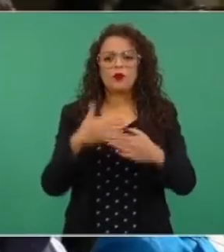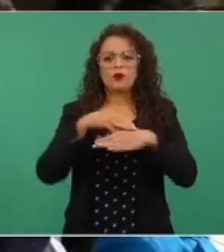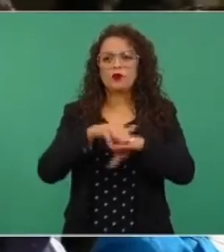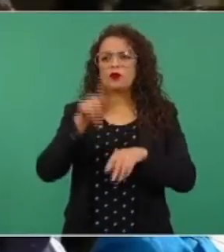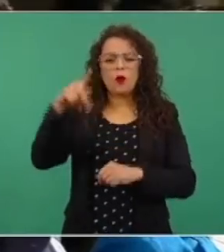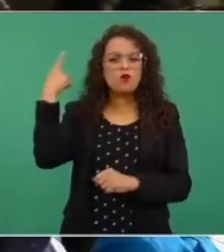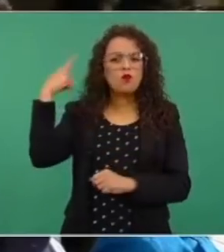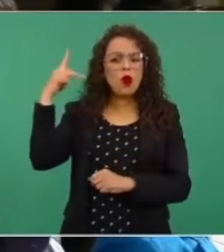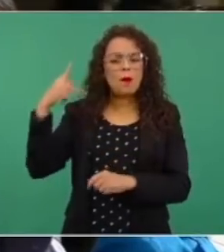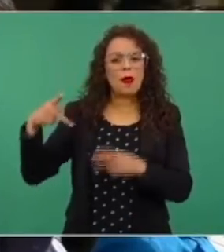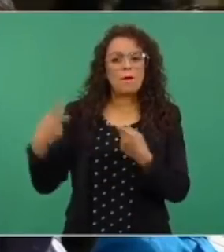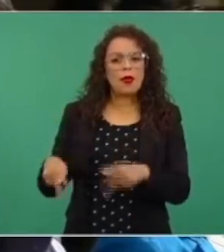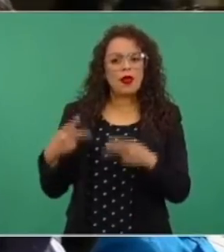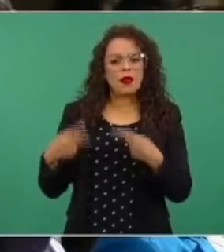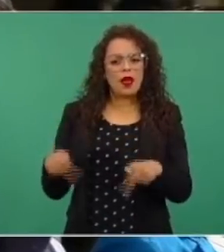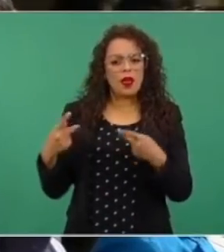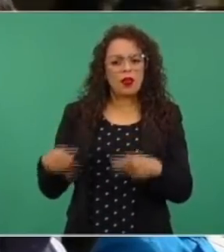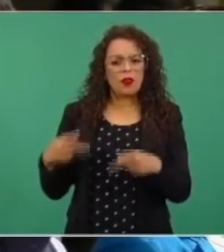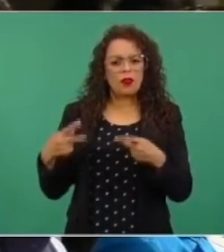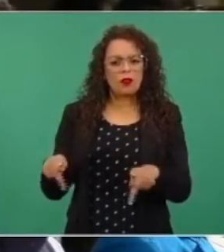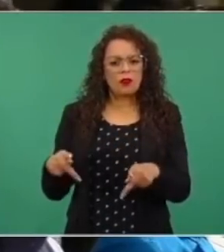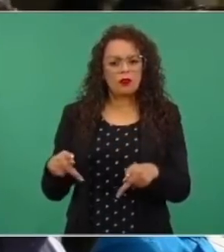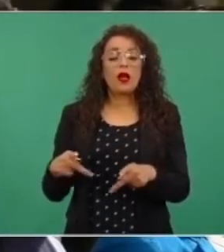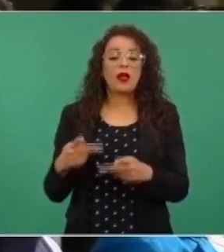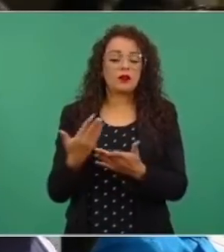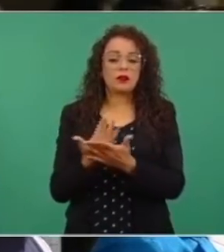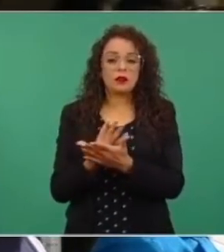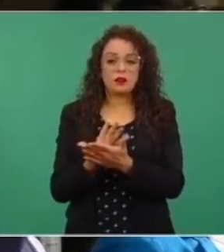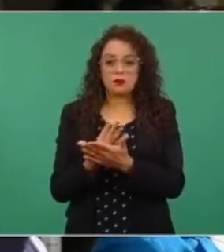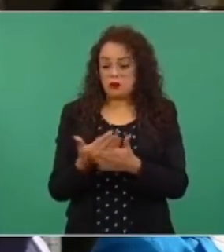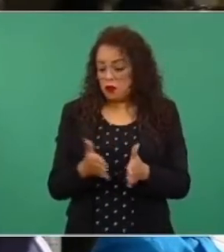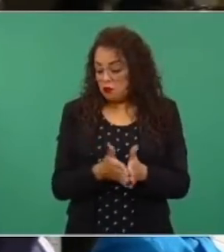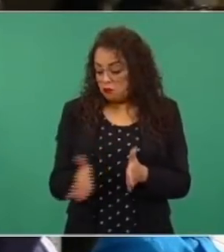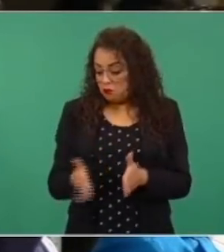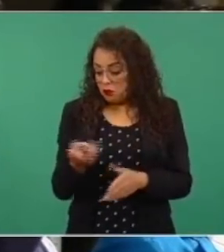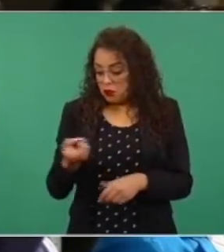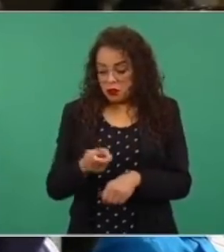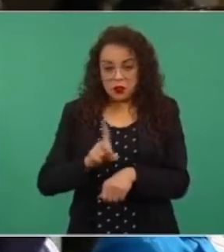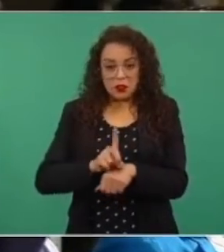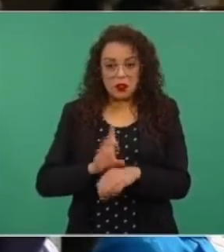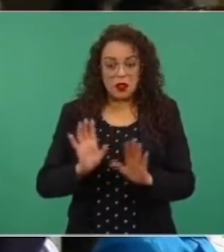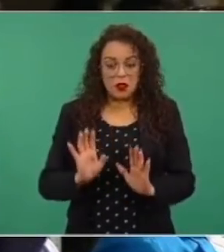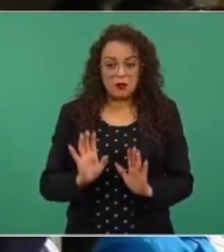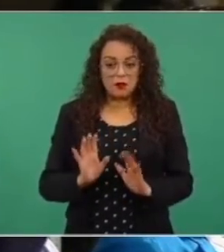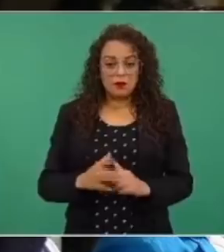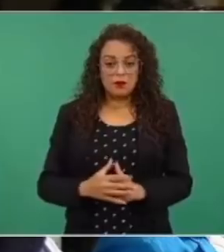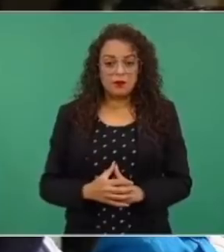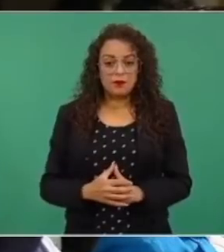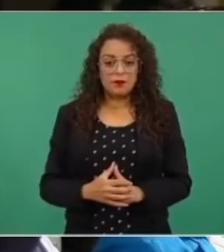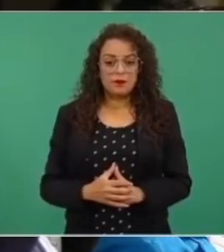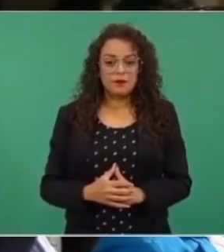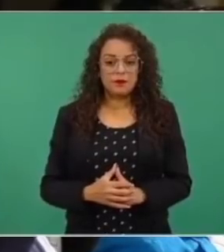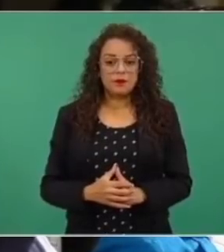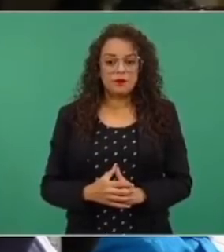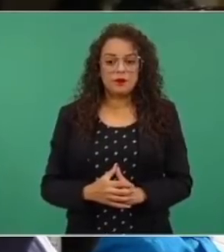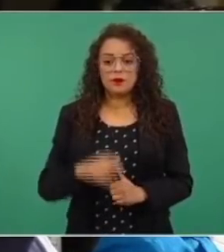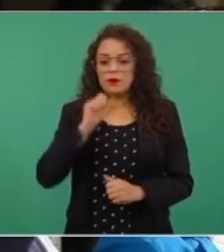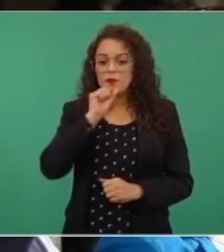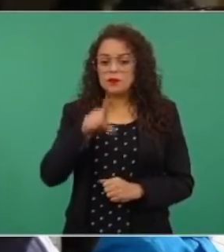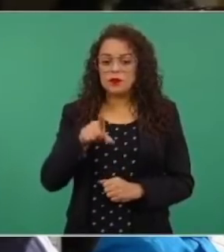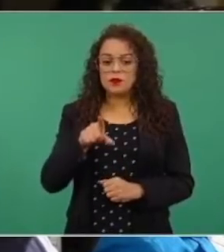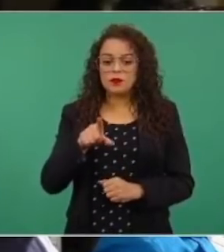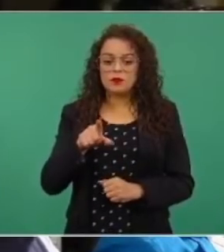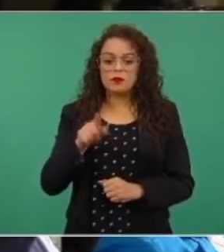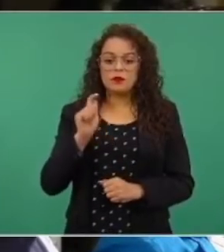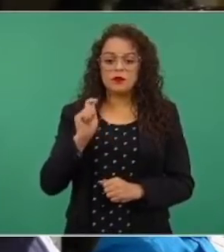Puebla, que ya se está revisando y se está esperando que en estos días, entiendo yo, porque está incluido el presidente, bueno, ya